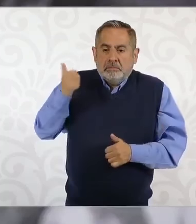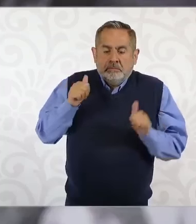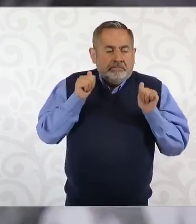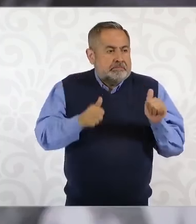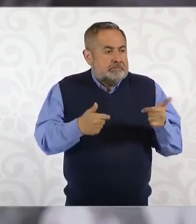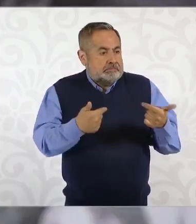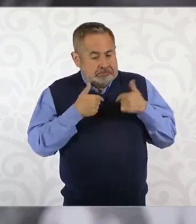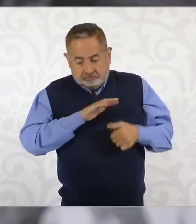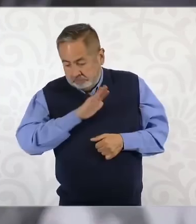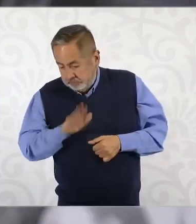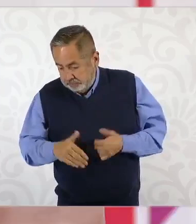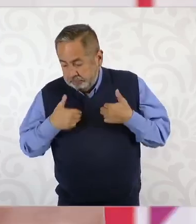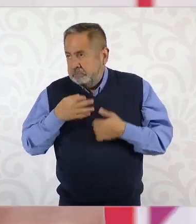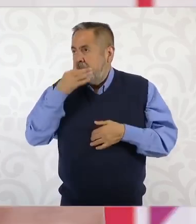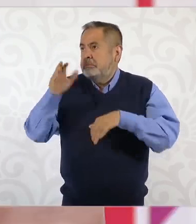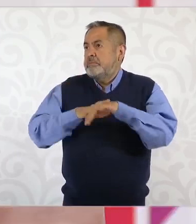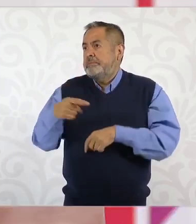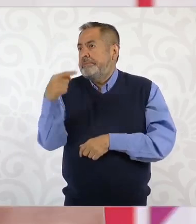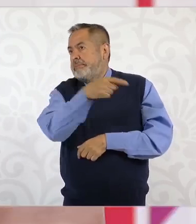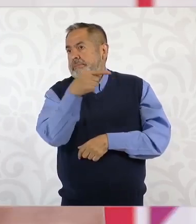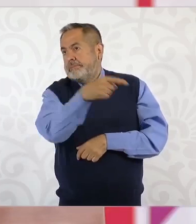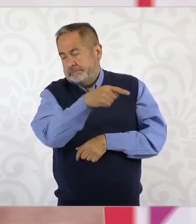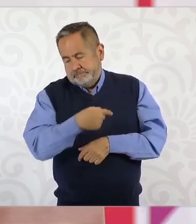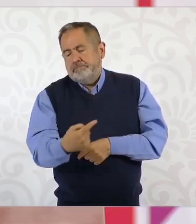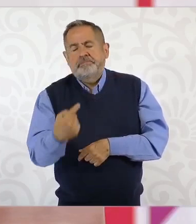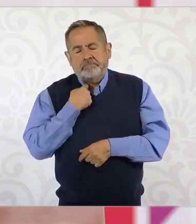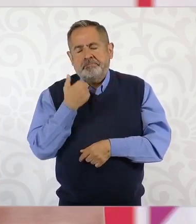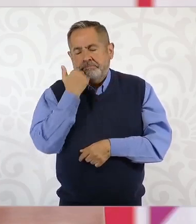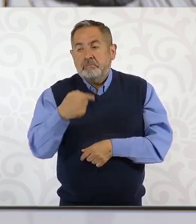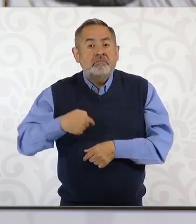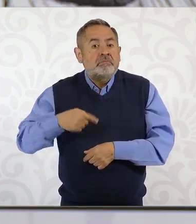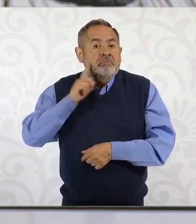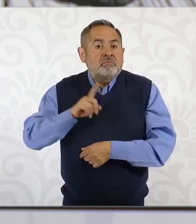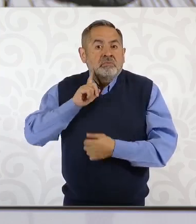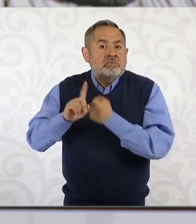denuncia de haberla querido matar, ella embarazada,